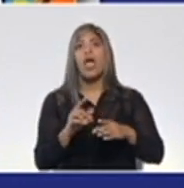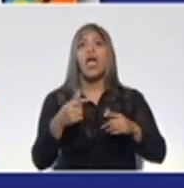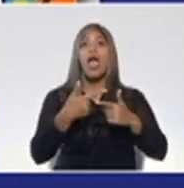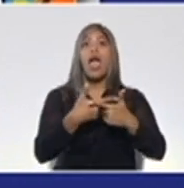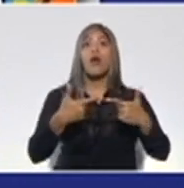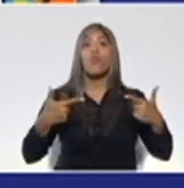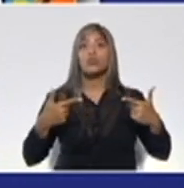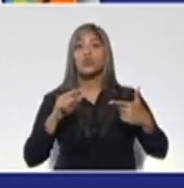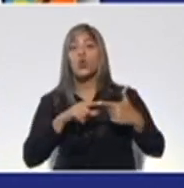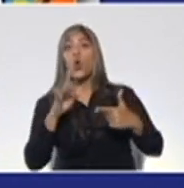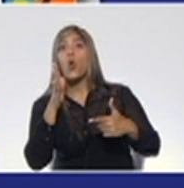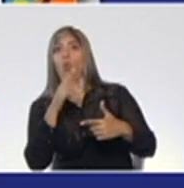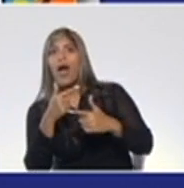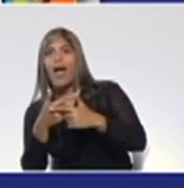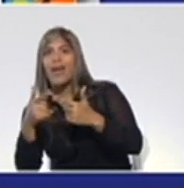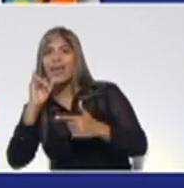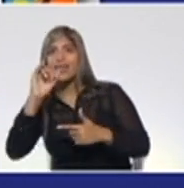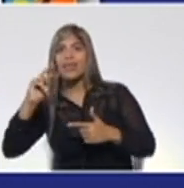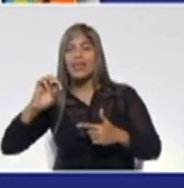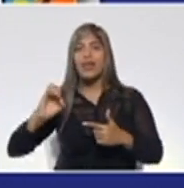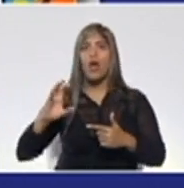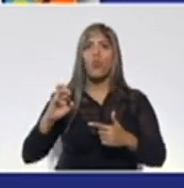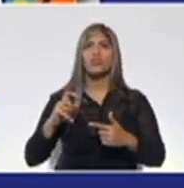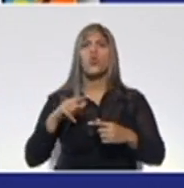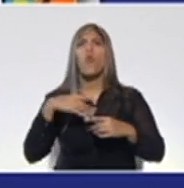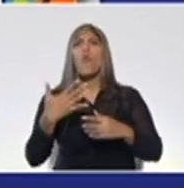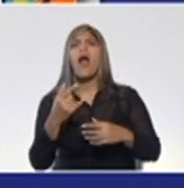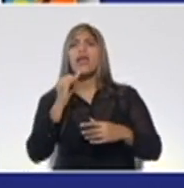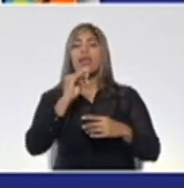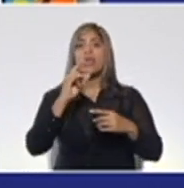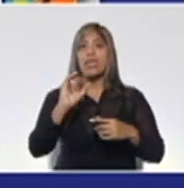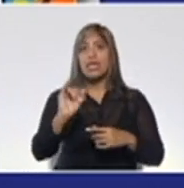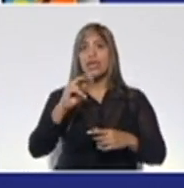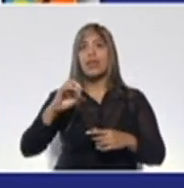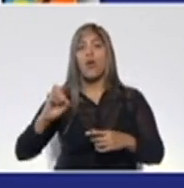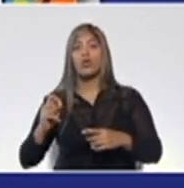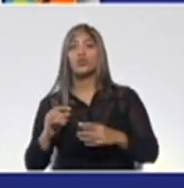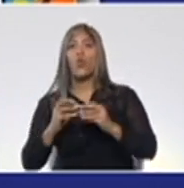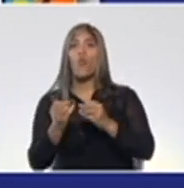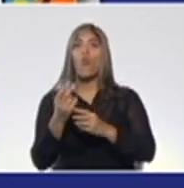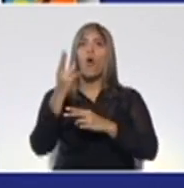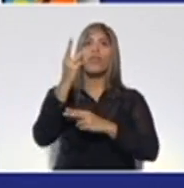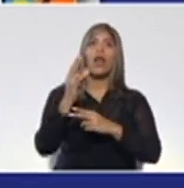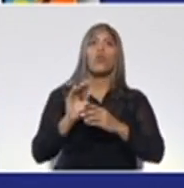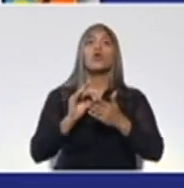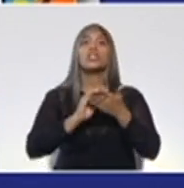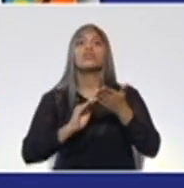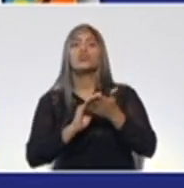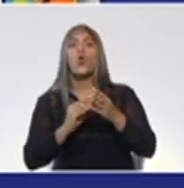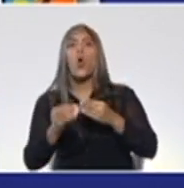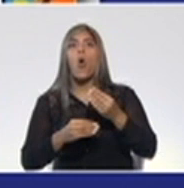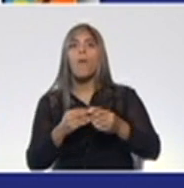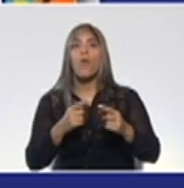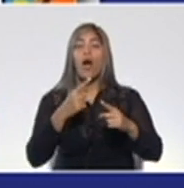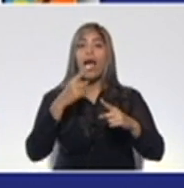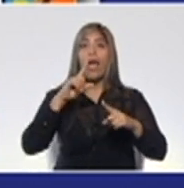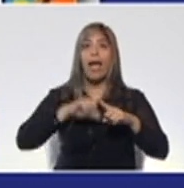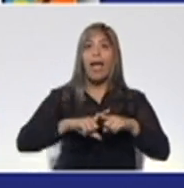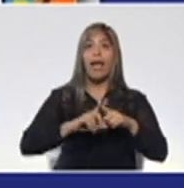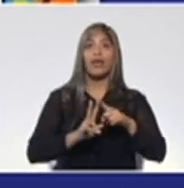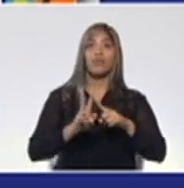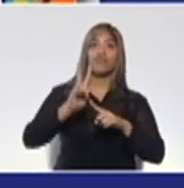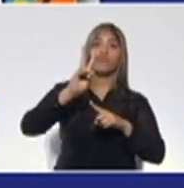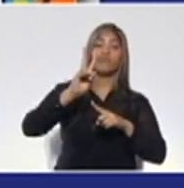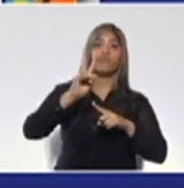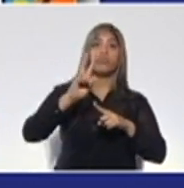una inecuación? ¿Qué es una inecuación cuadrática? Y resuelve la inecuación cuadrática. X cuadrado más